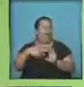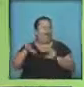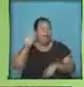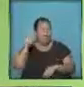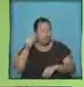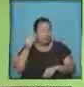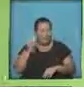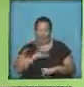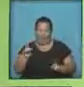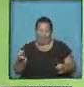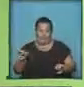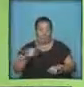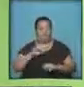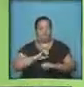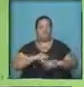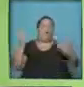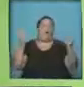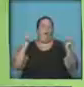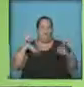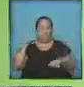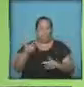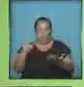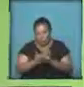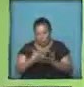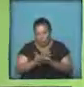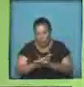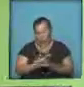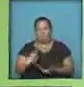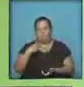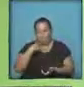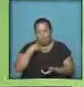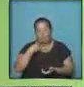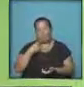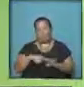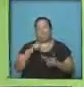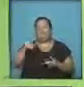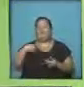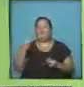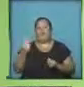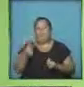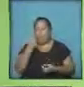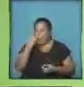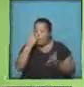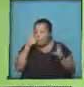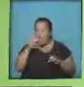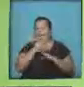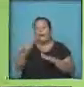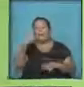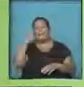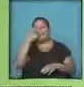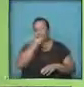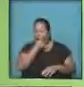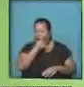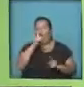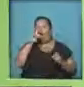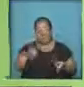veces no lo es y no lo es tanto, y después padecemos los efectos que esto ocasiona. Uno de ellos, más allá de las lesiones oculares,